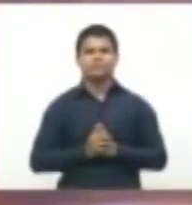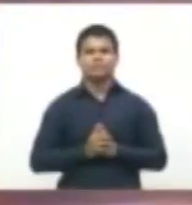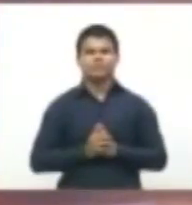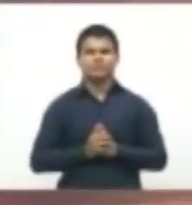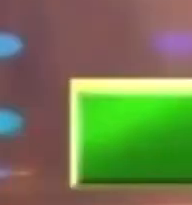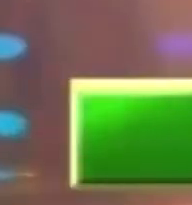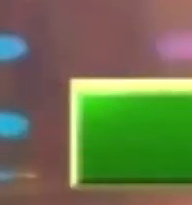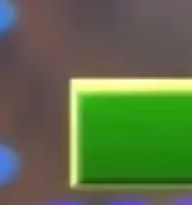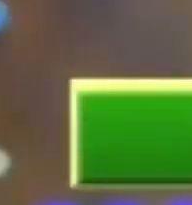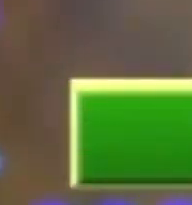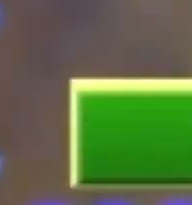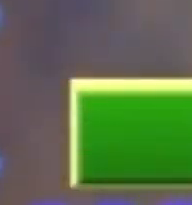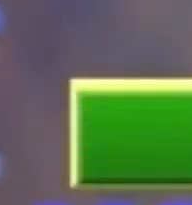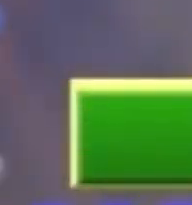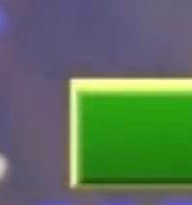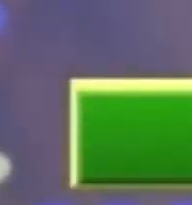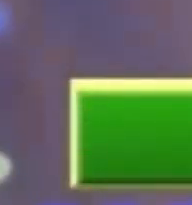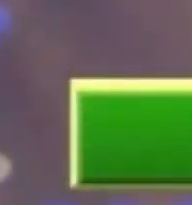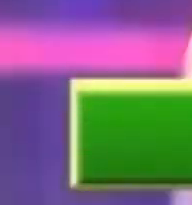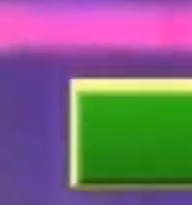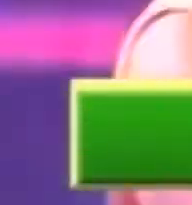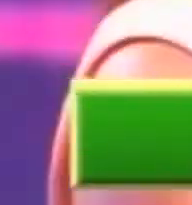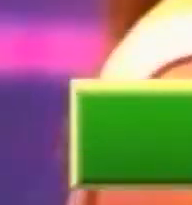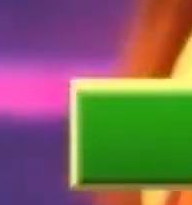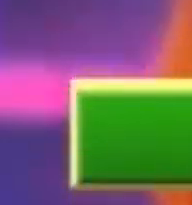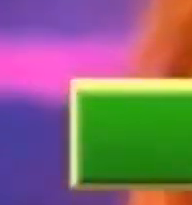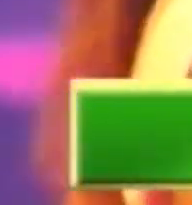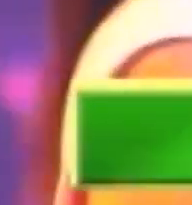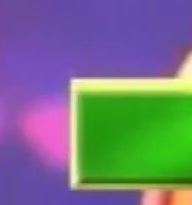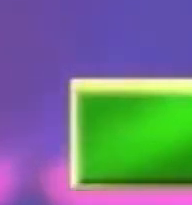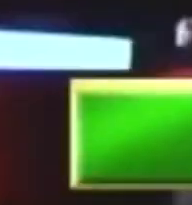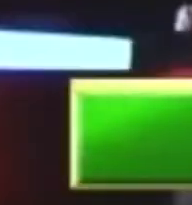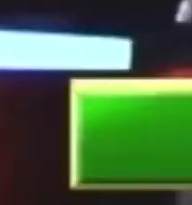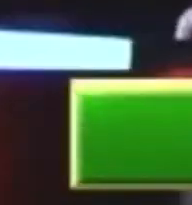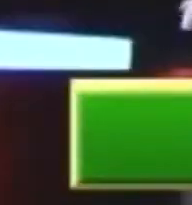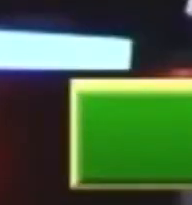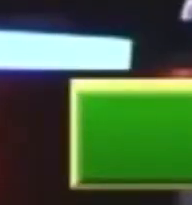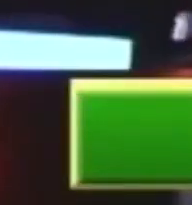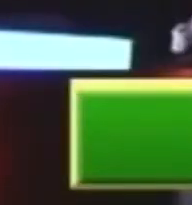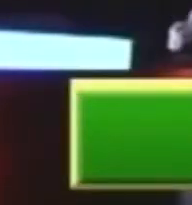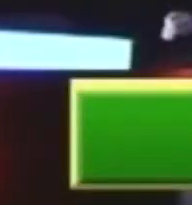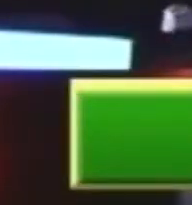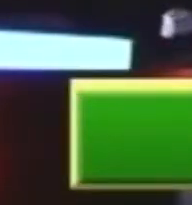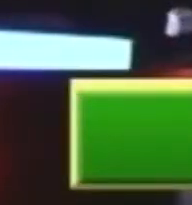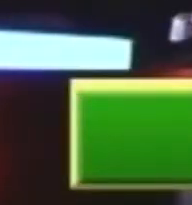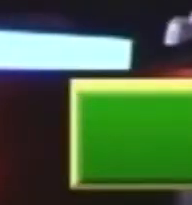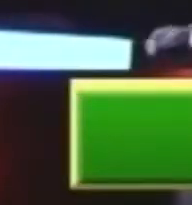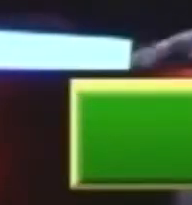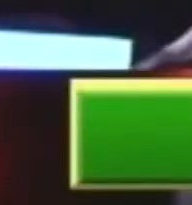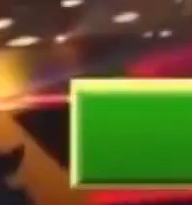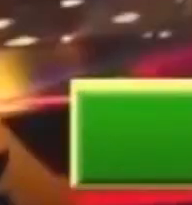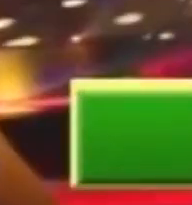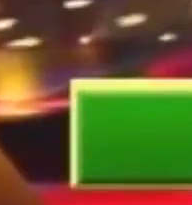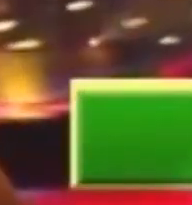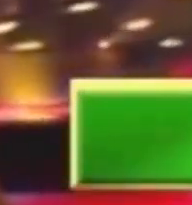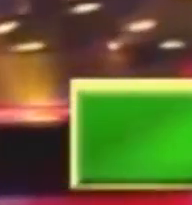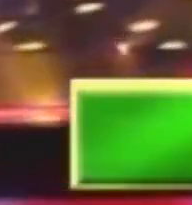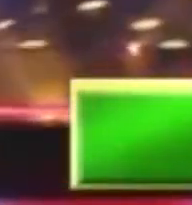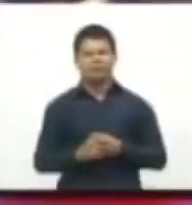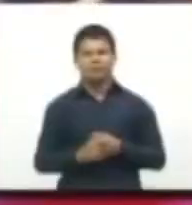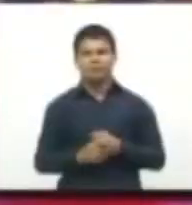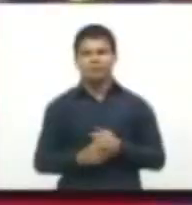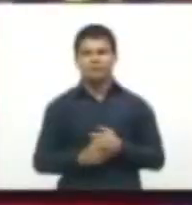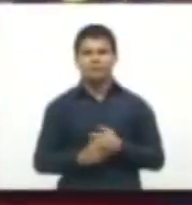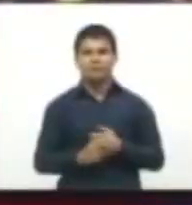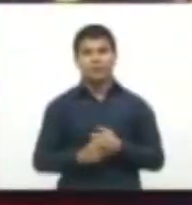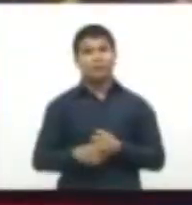Inconsciente, presumido, falso, malo, rencoroso, que no tiene corazón. Estos